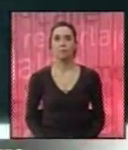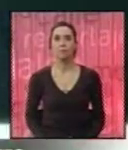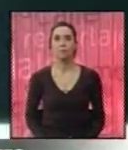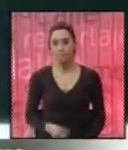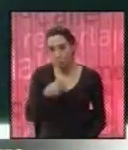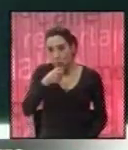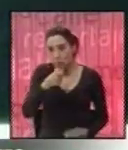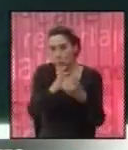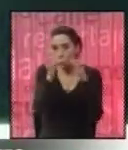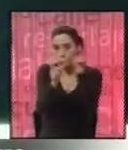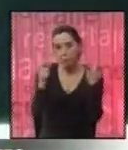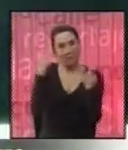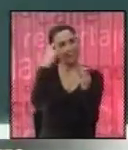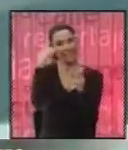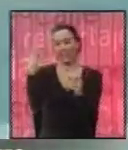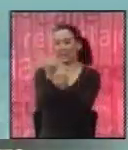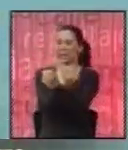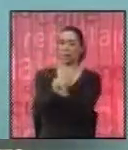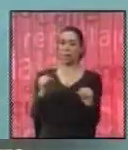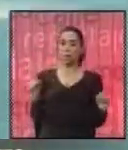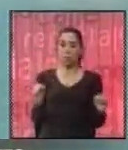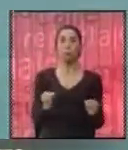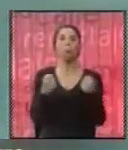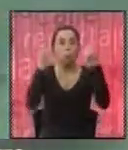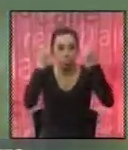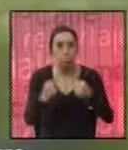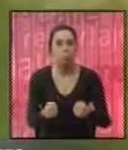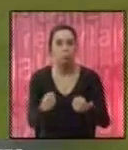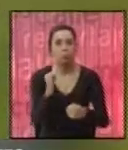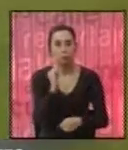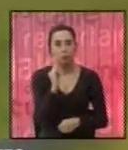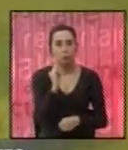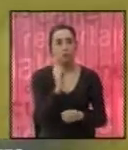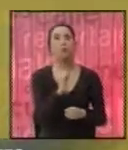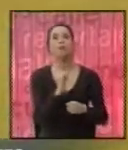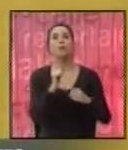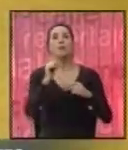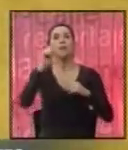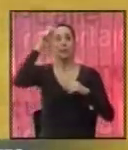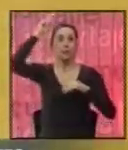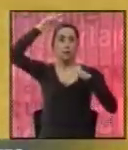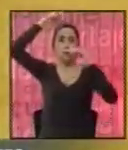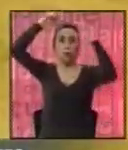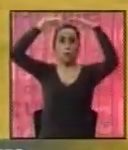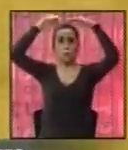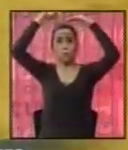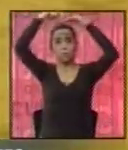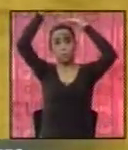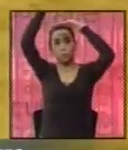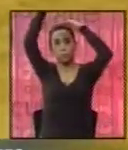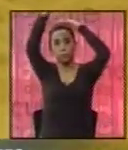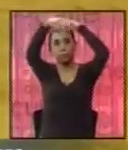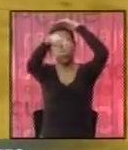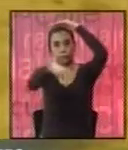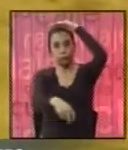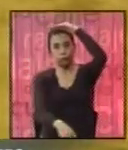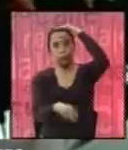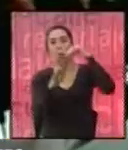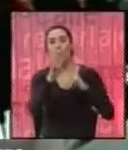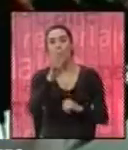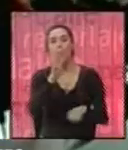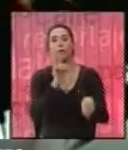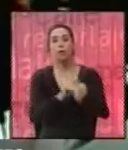Lo que muchos creyeron imposible fue posible. Con una caída libre de 4 minutos y 19 segundos,